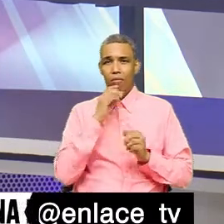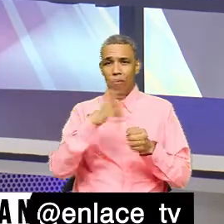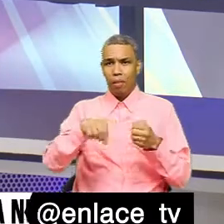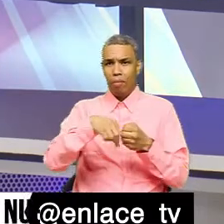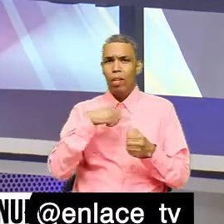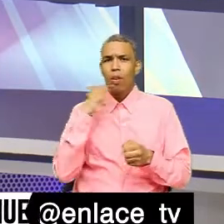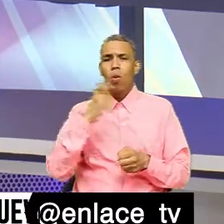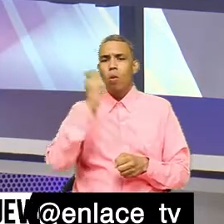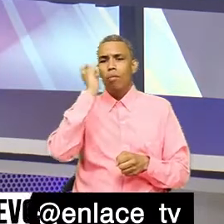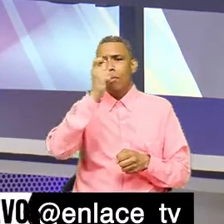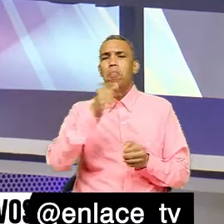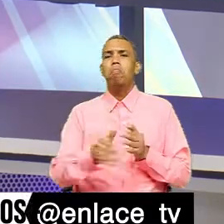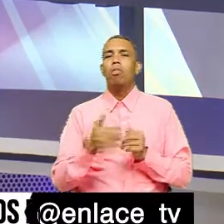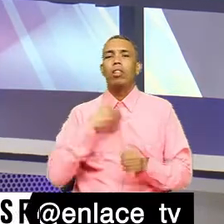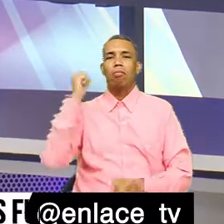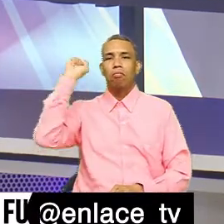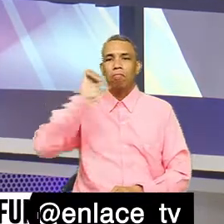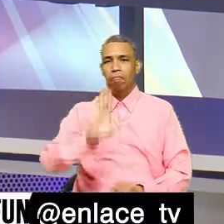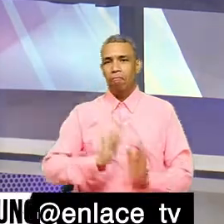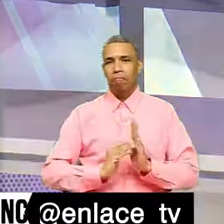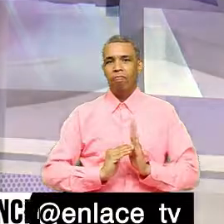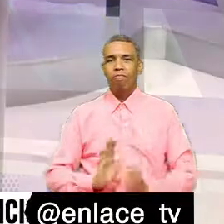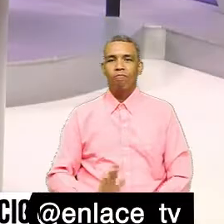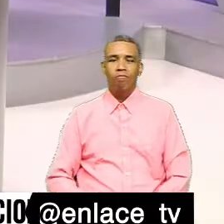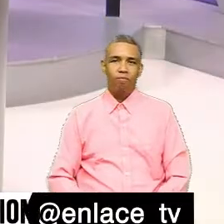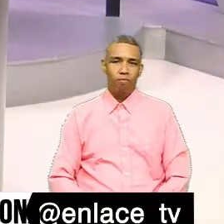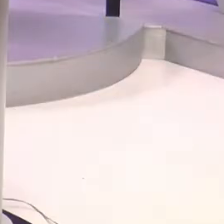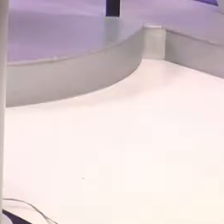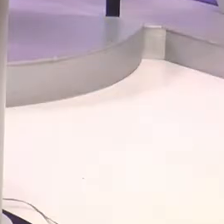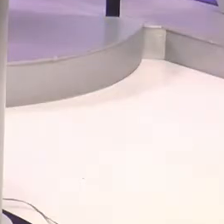una pausa, ya regresamos a Enlace Noticias.